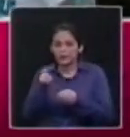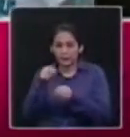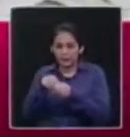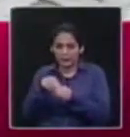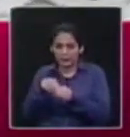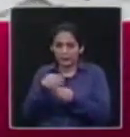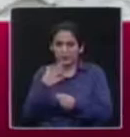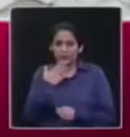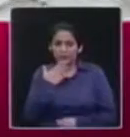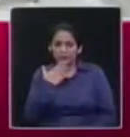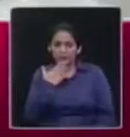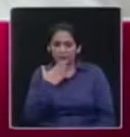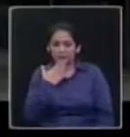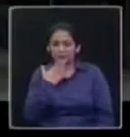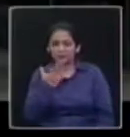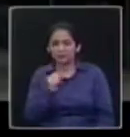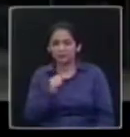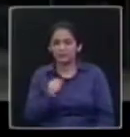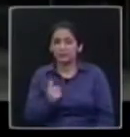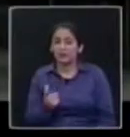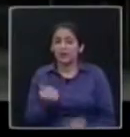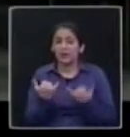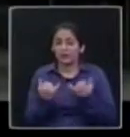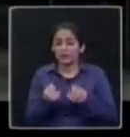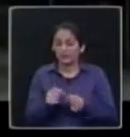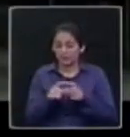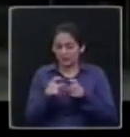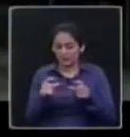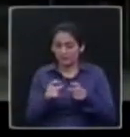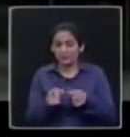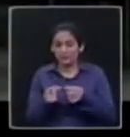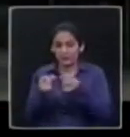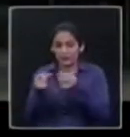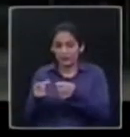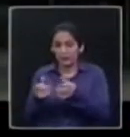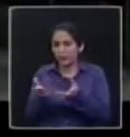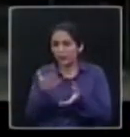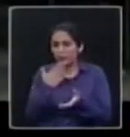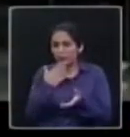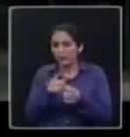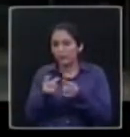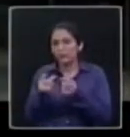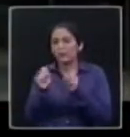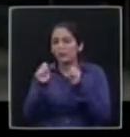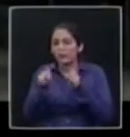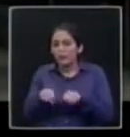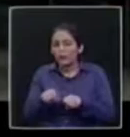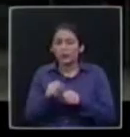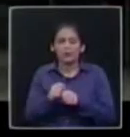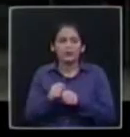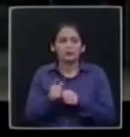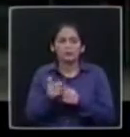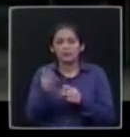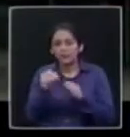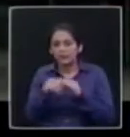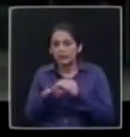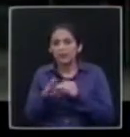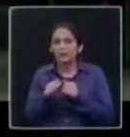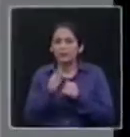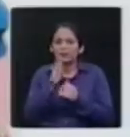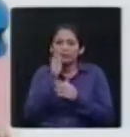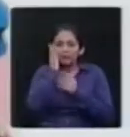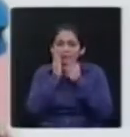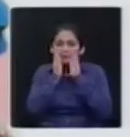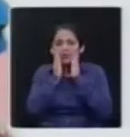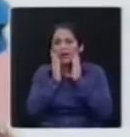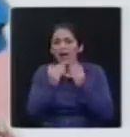central reciben unos pases para que se hagan tratamientos en las diferentes estaciones de las marcas participantes